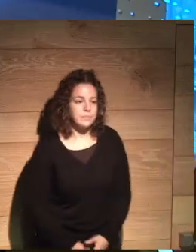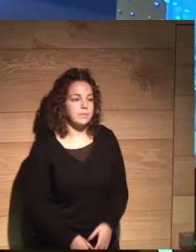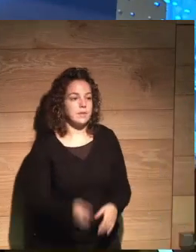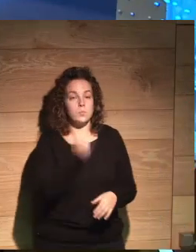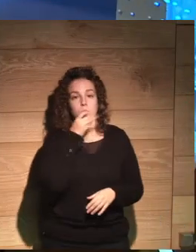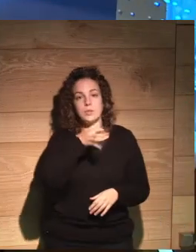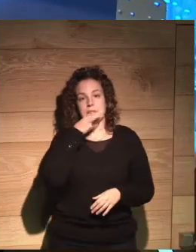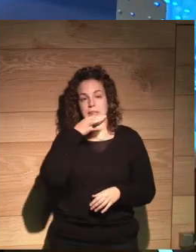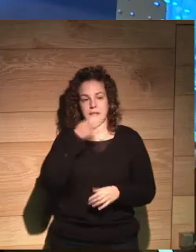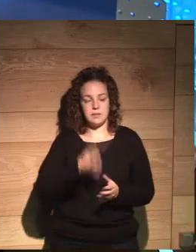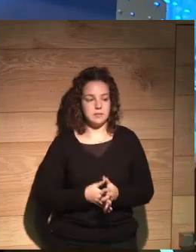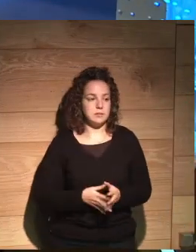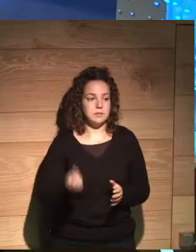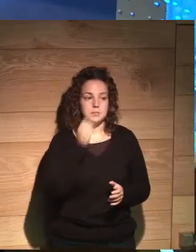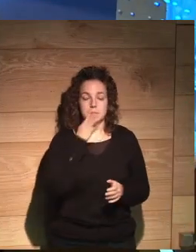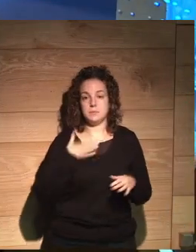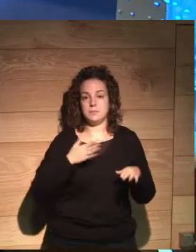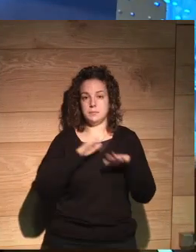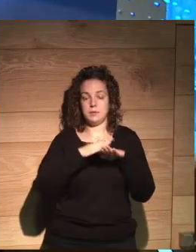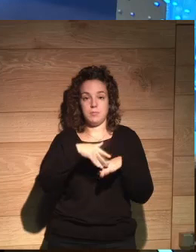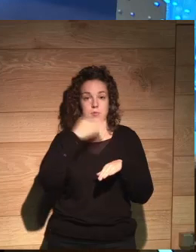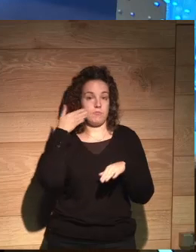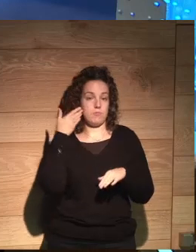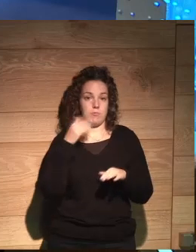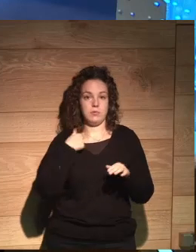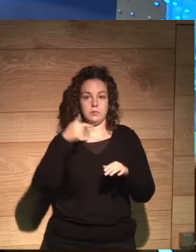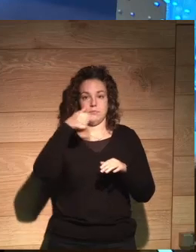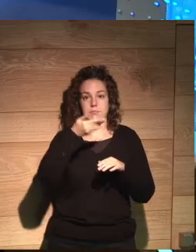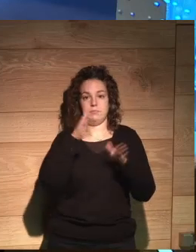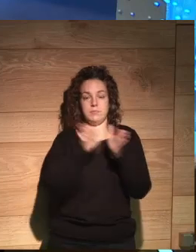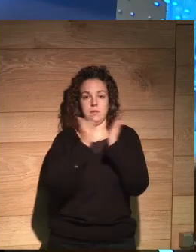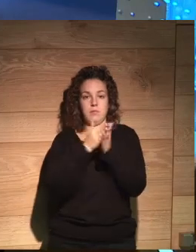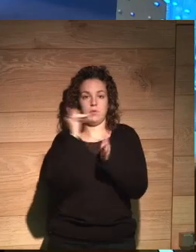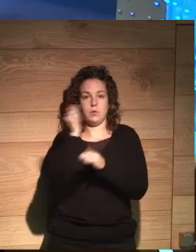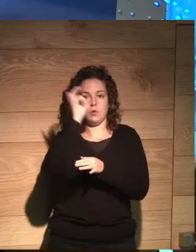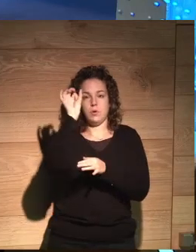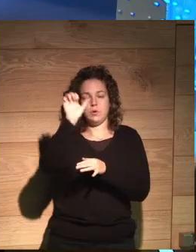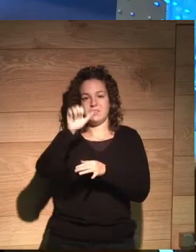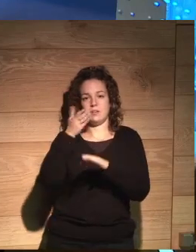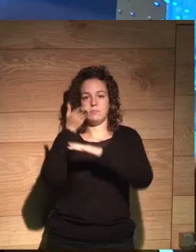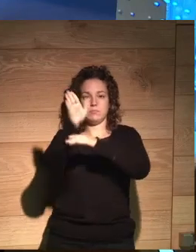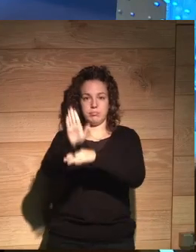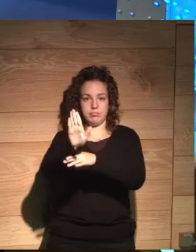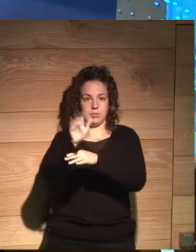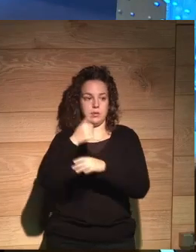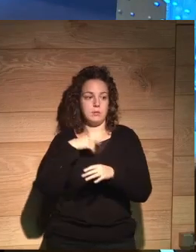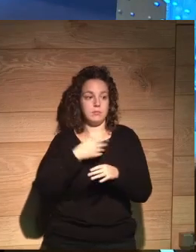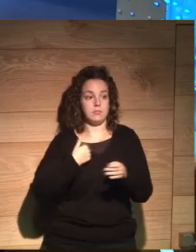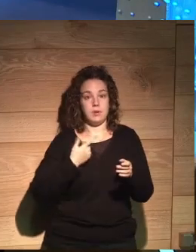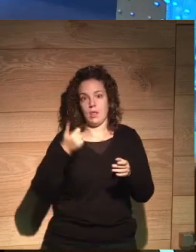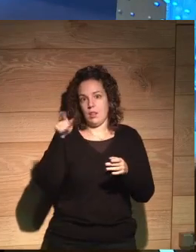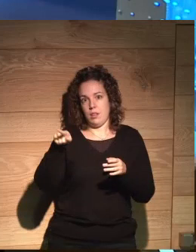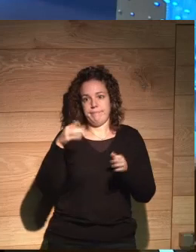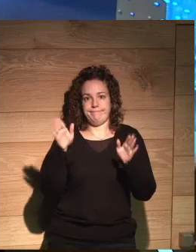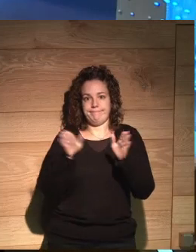Buenas tardes. Bueno, para mí es un privilegio y un honor presentar el libro de José, que se ha venido muy arriba